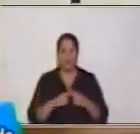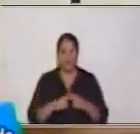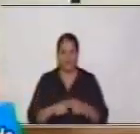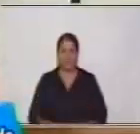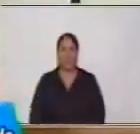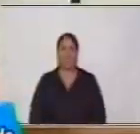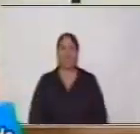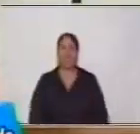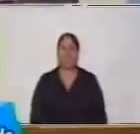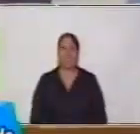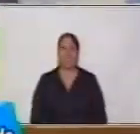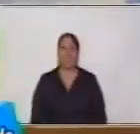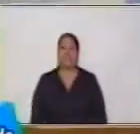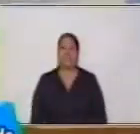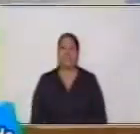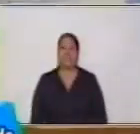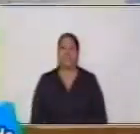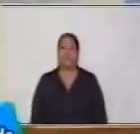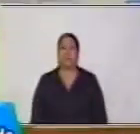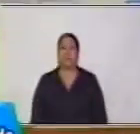manera.